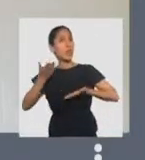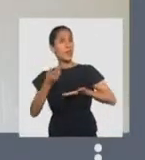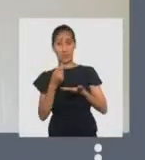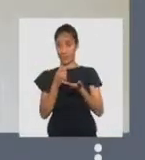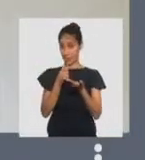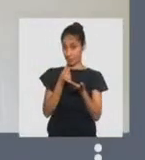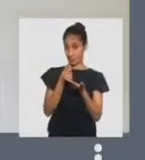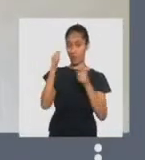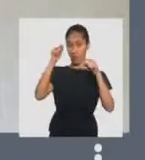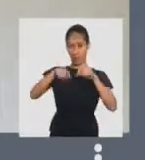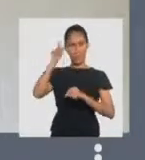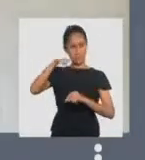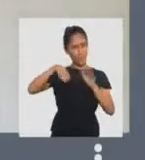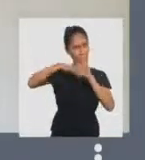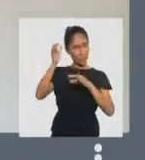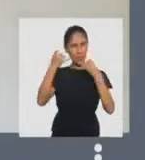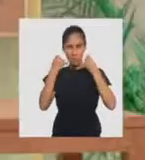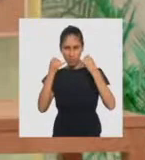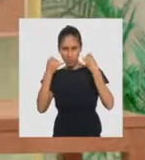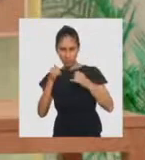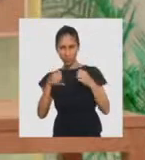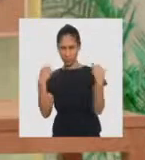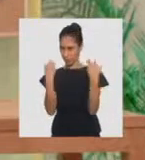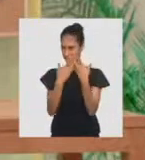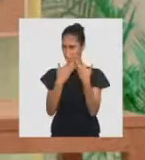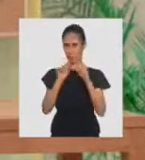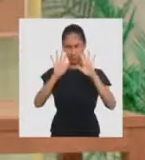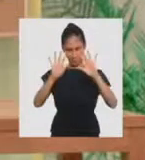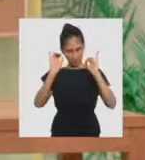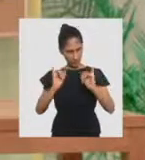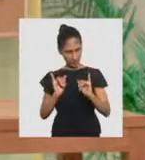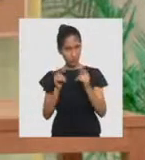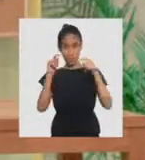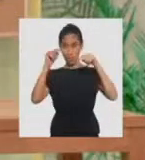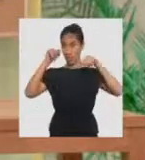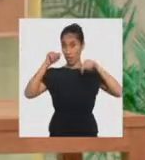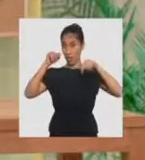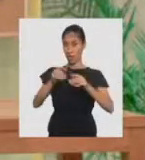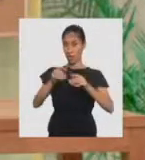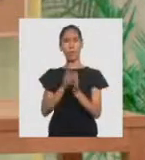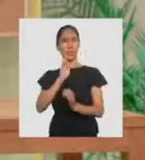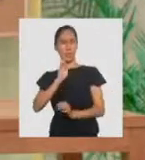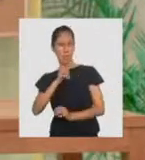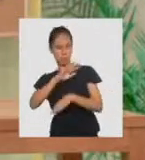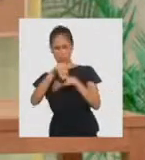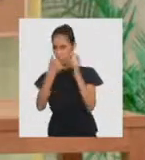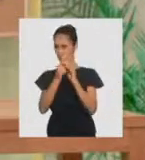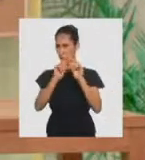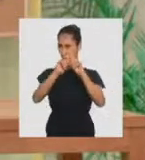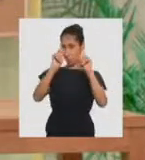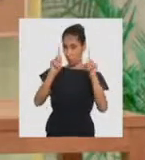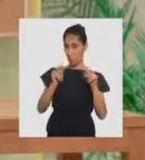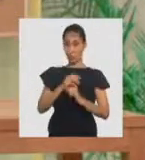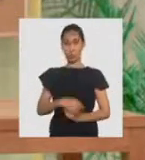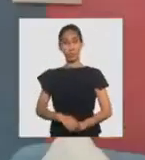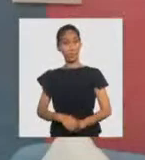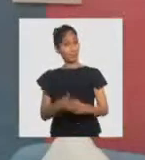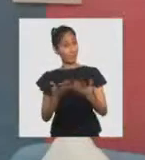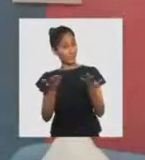más información al respecto. Pues quédense con nosotros, porque en este programa responderemos todas esas